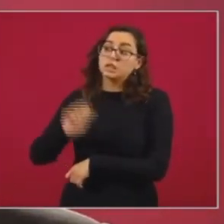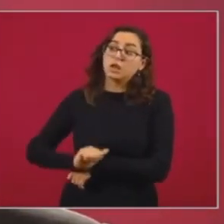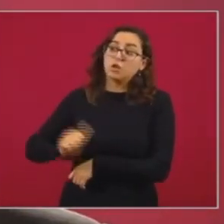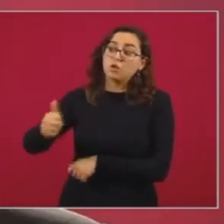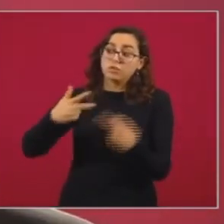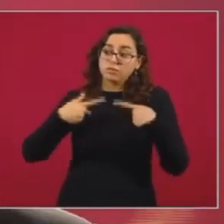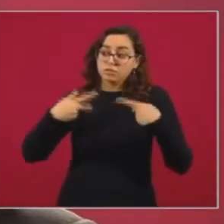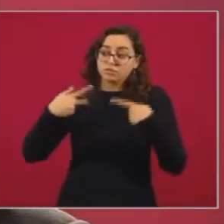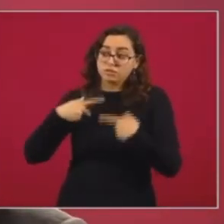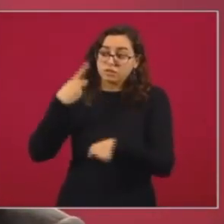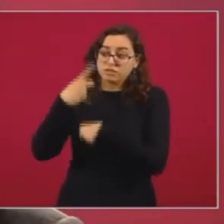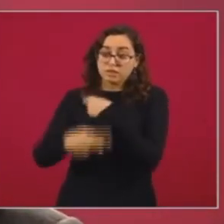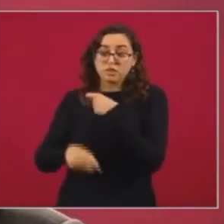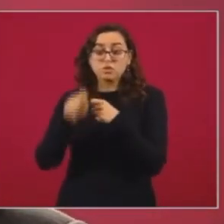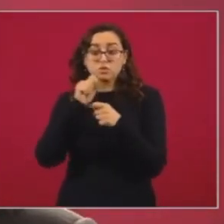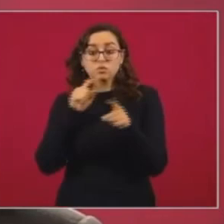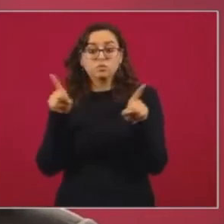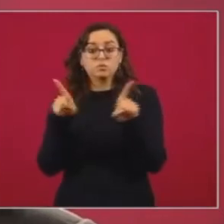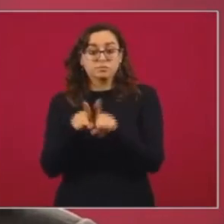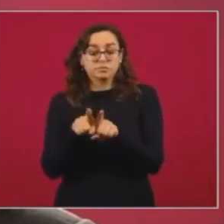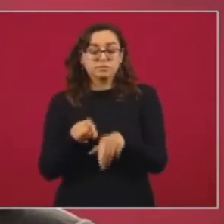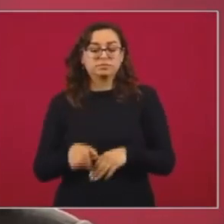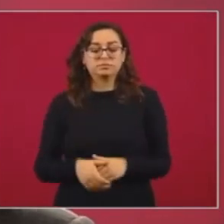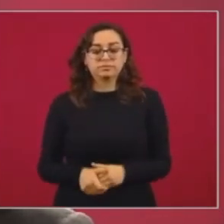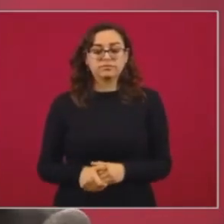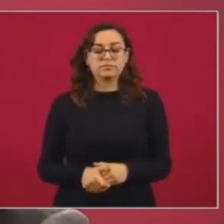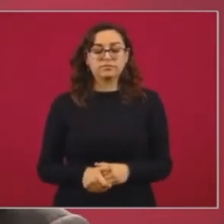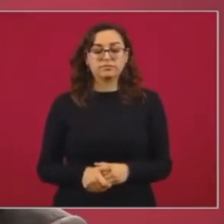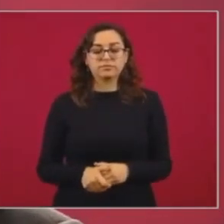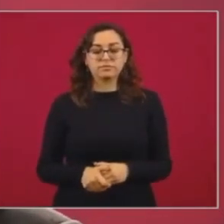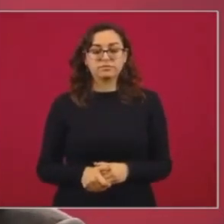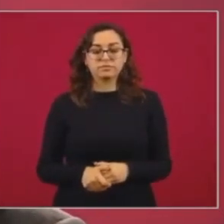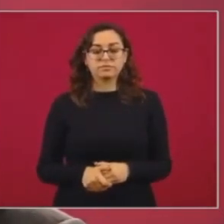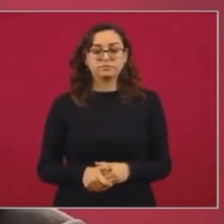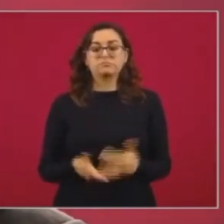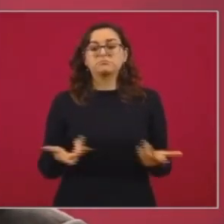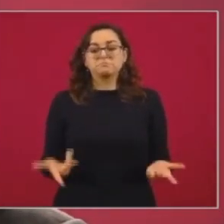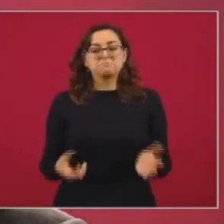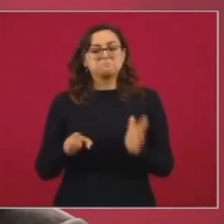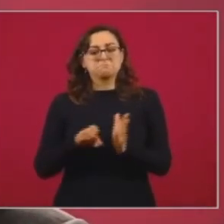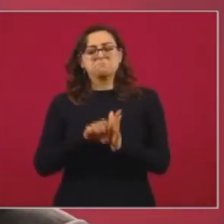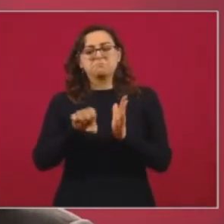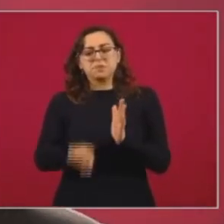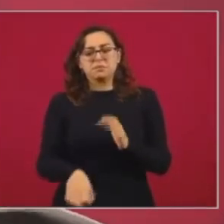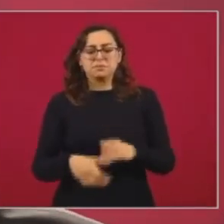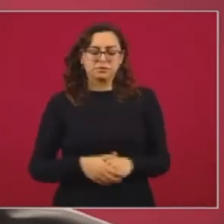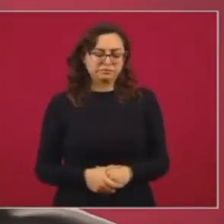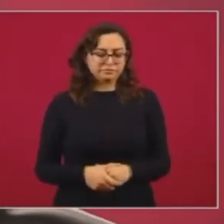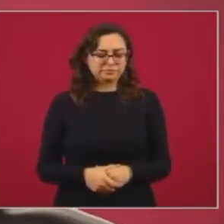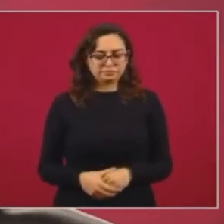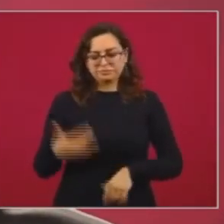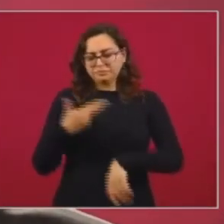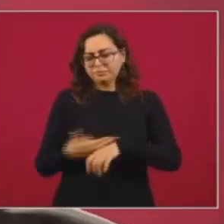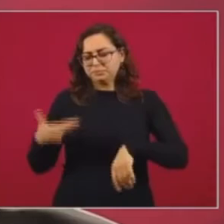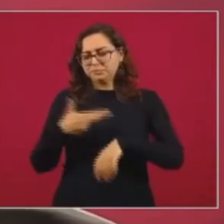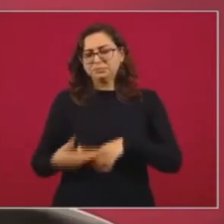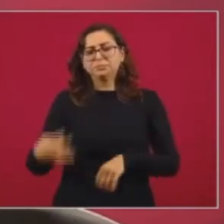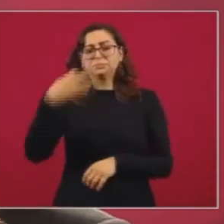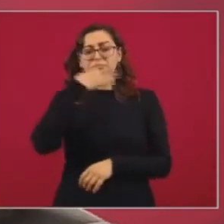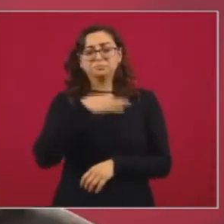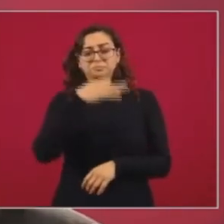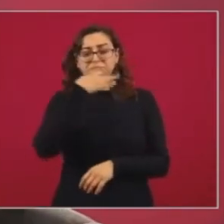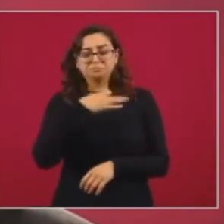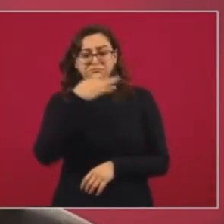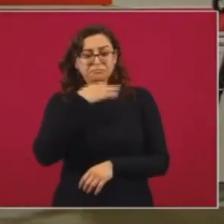personas. De manera muy pragmática, si se realiza una fiesta y el vecino hace una